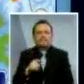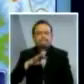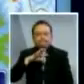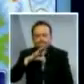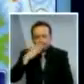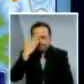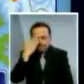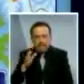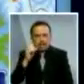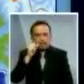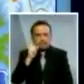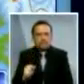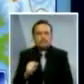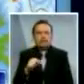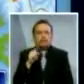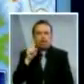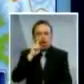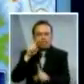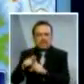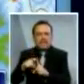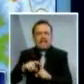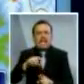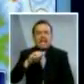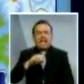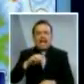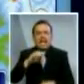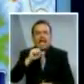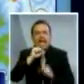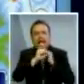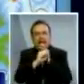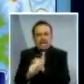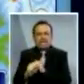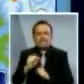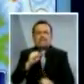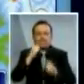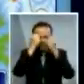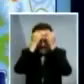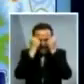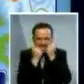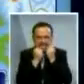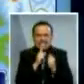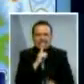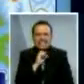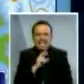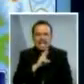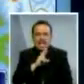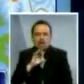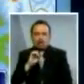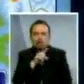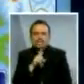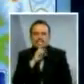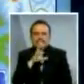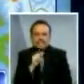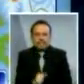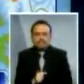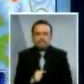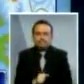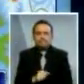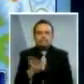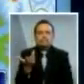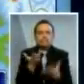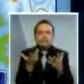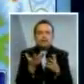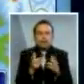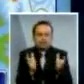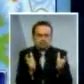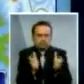finalidad es amedrentar, intimidar. ¿Para qué? Para que todos los parceleros, pequeños parceleros, no estoy hablando grandes